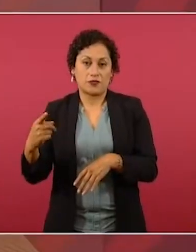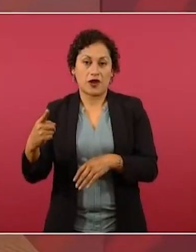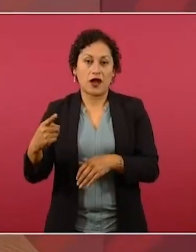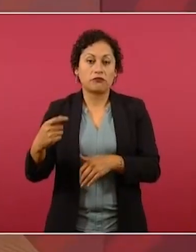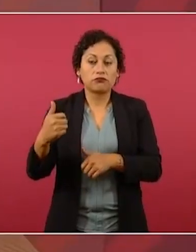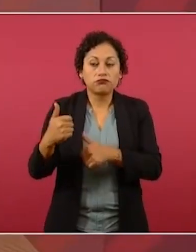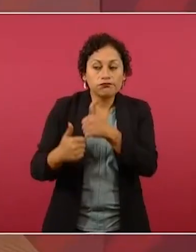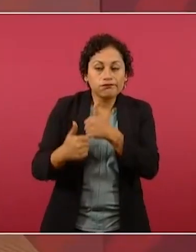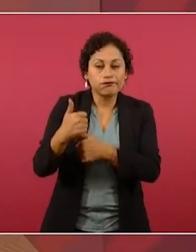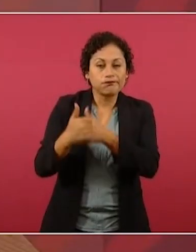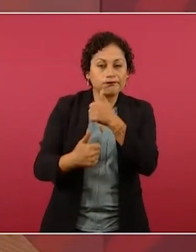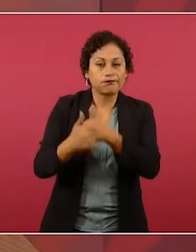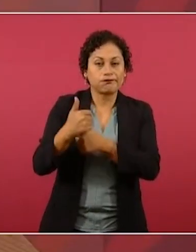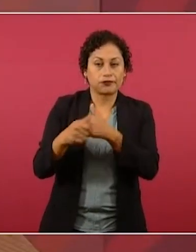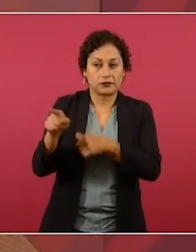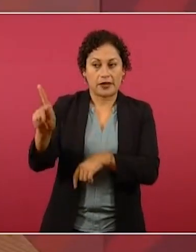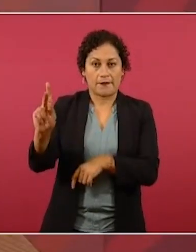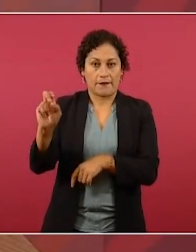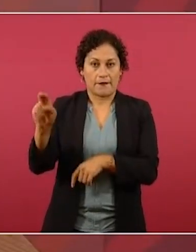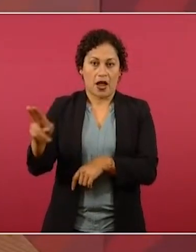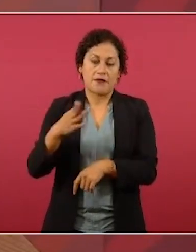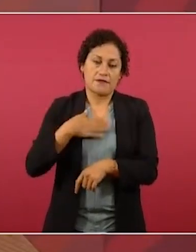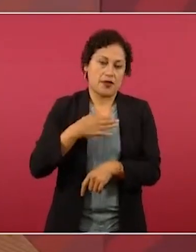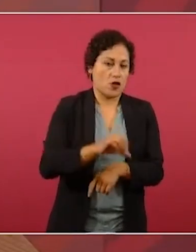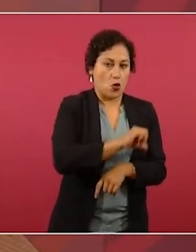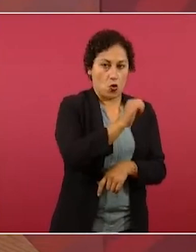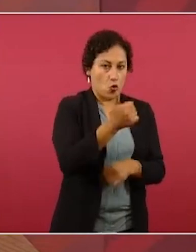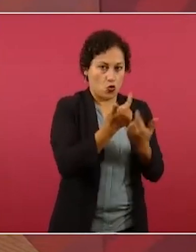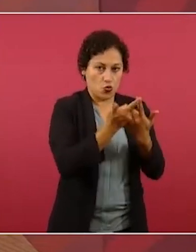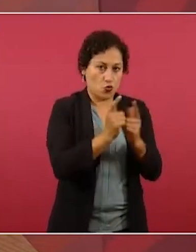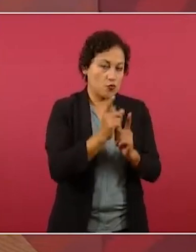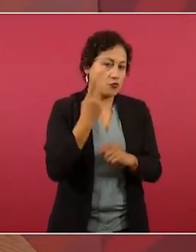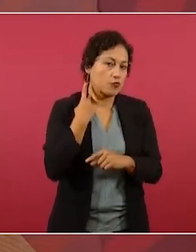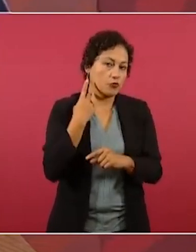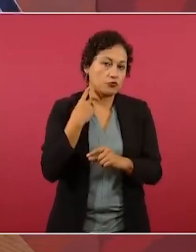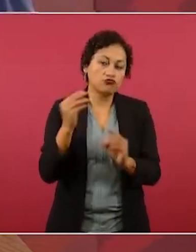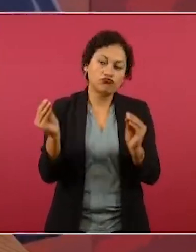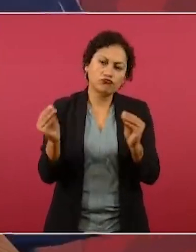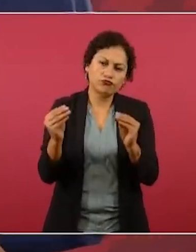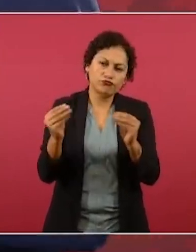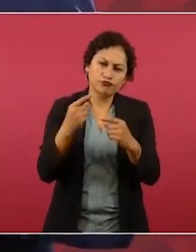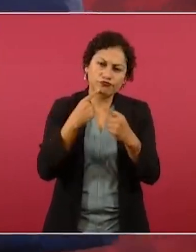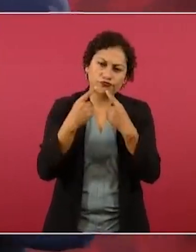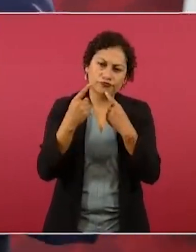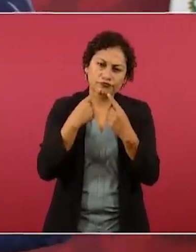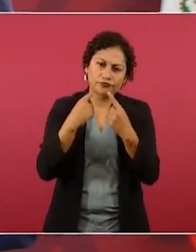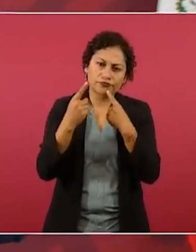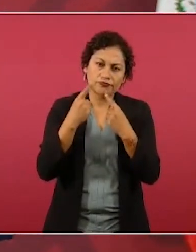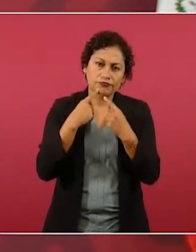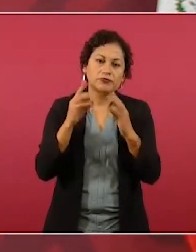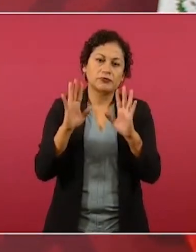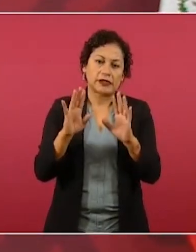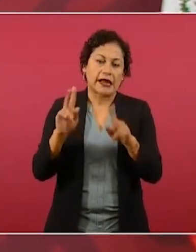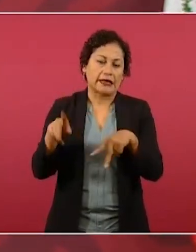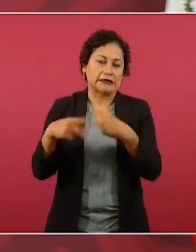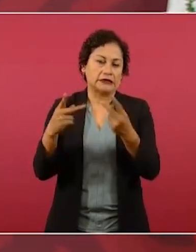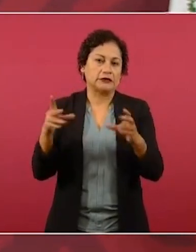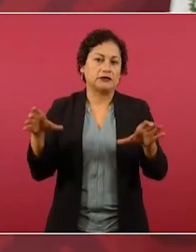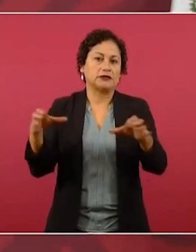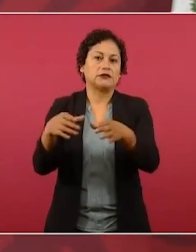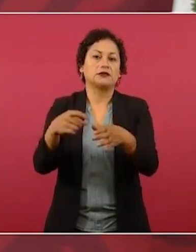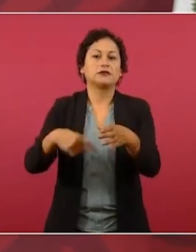Y decían como son.